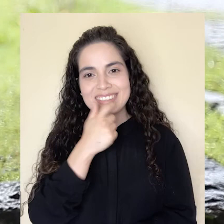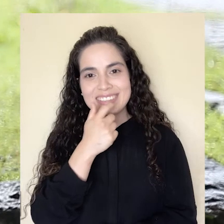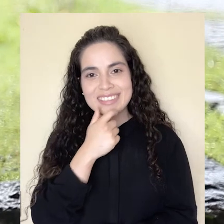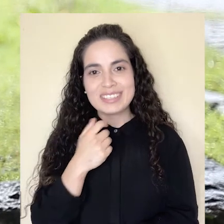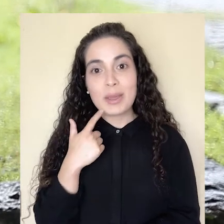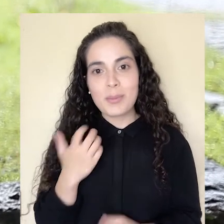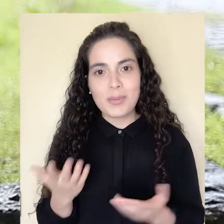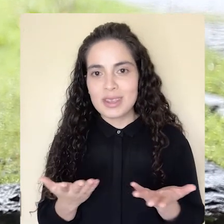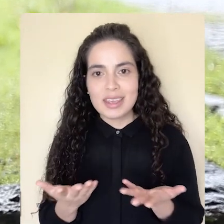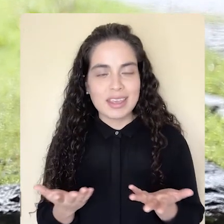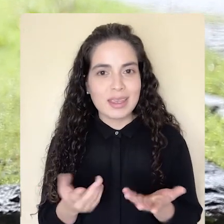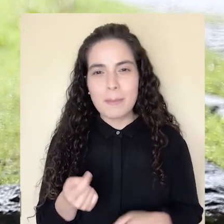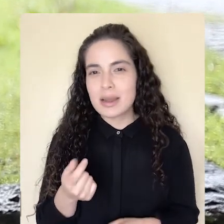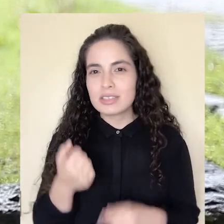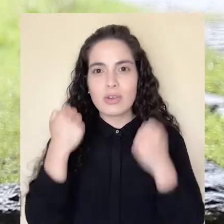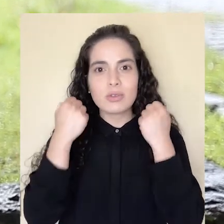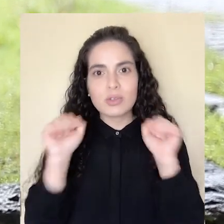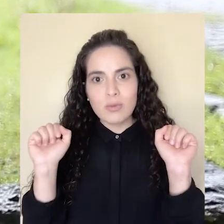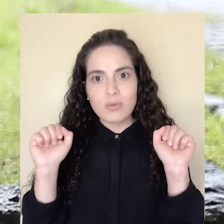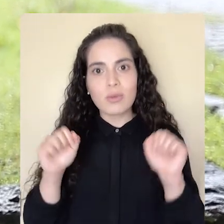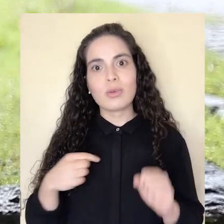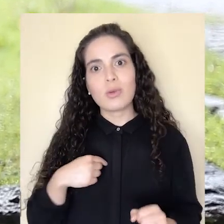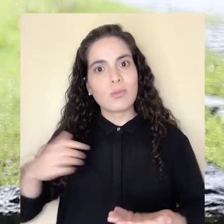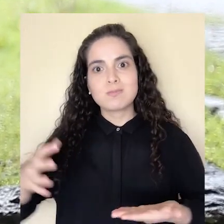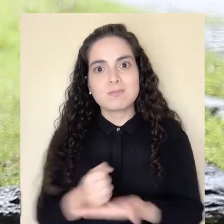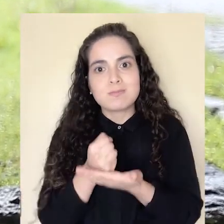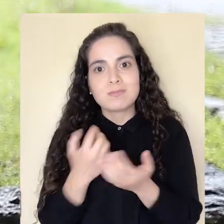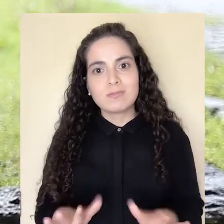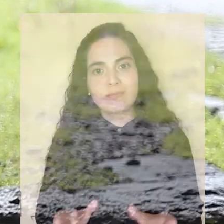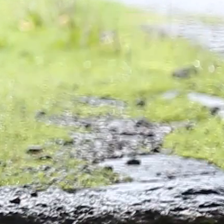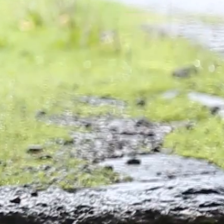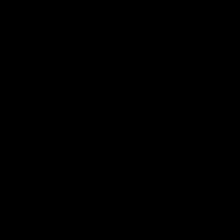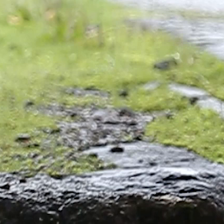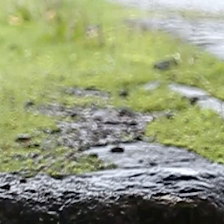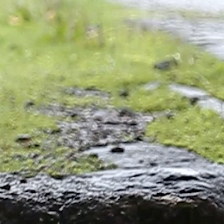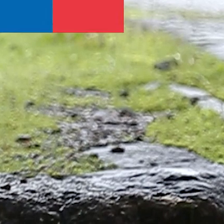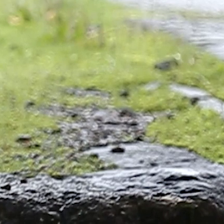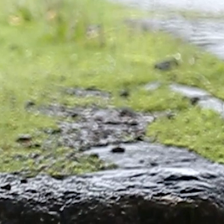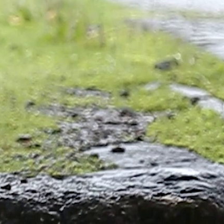Porque es como un triunfo, o sea, ya lo logré.